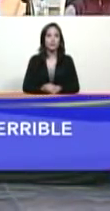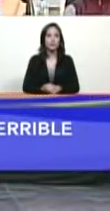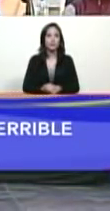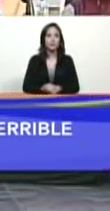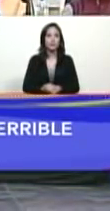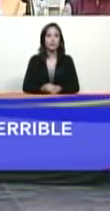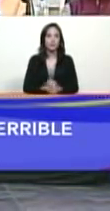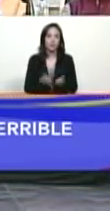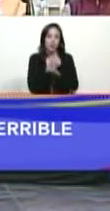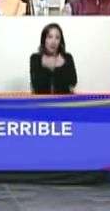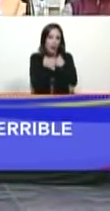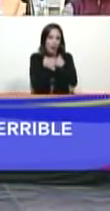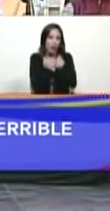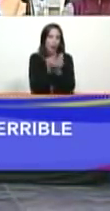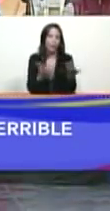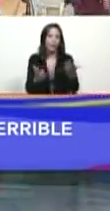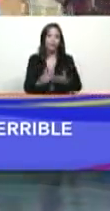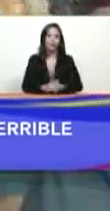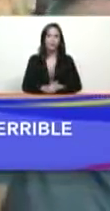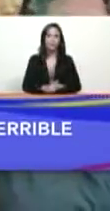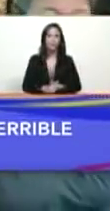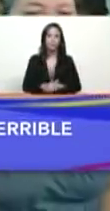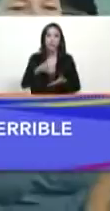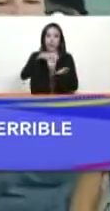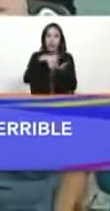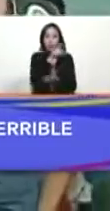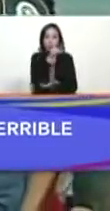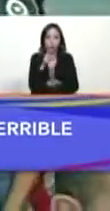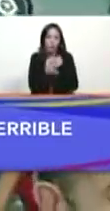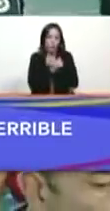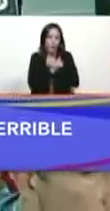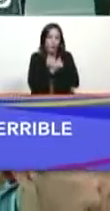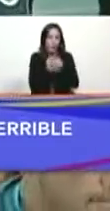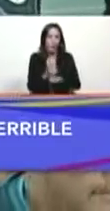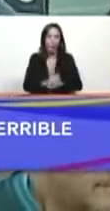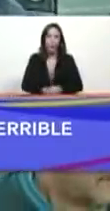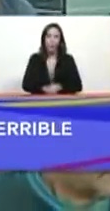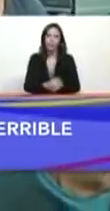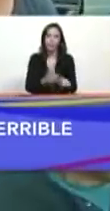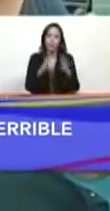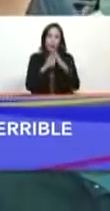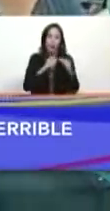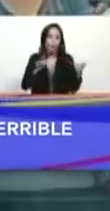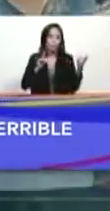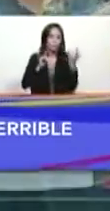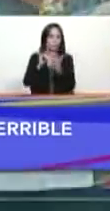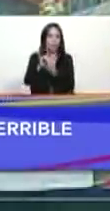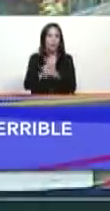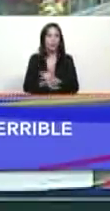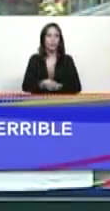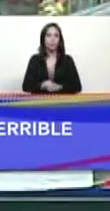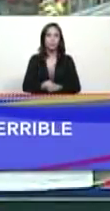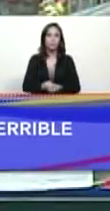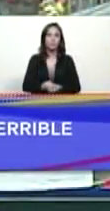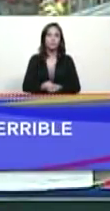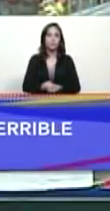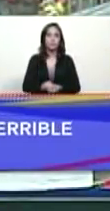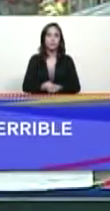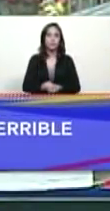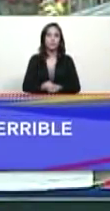Un abrazo al Zulia. Nuestro amor, nuestro cariño. Bueno, fíjense ustedes,